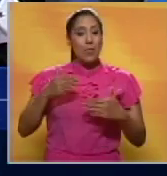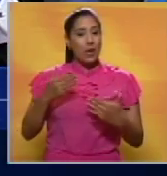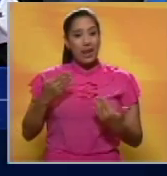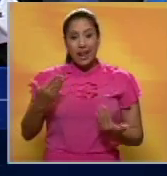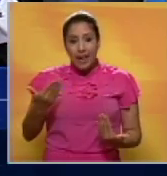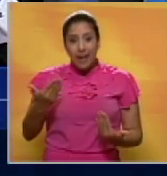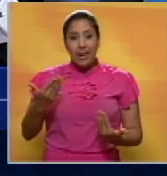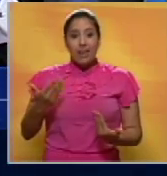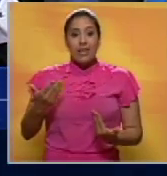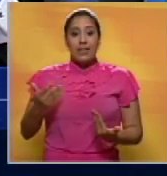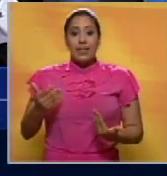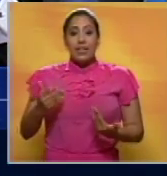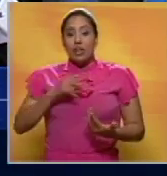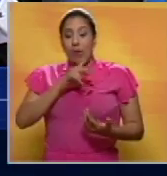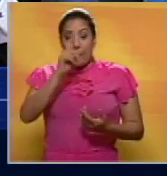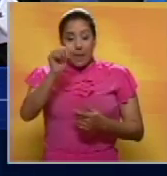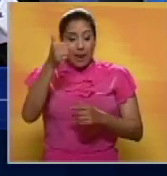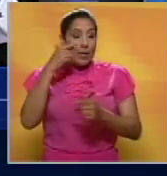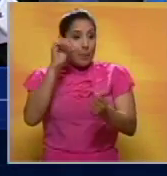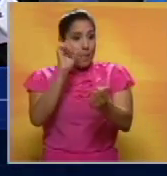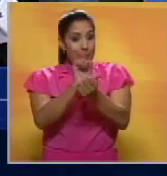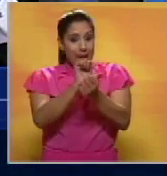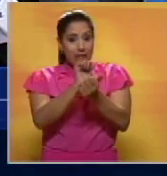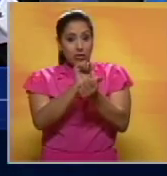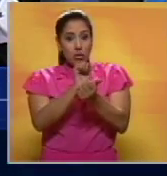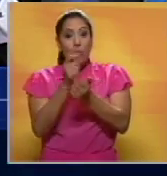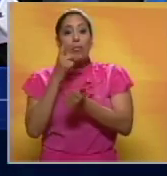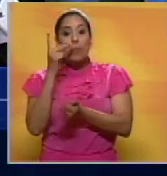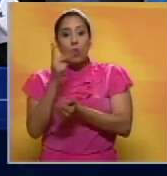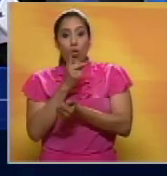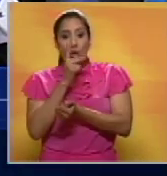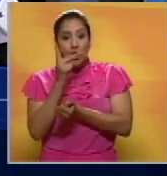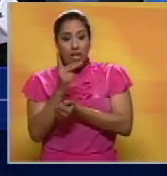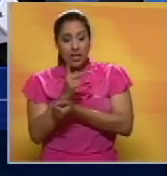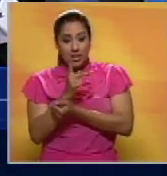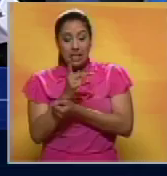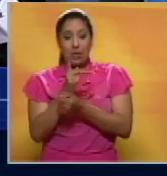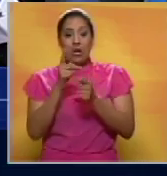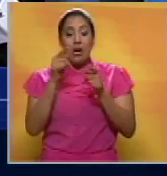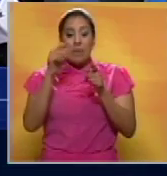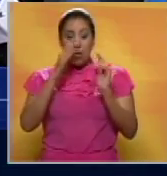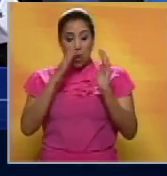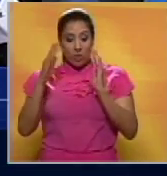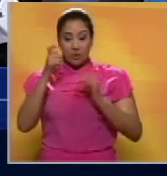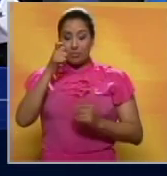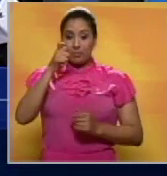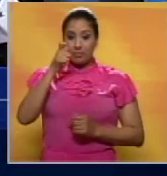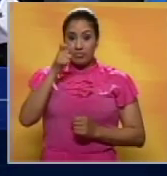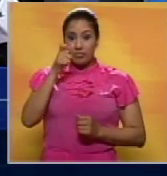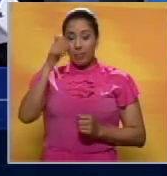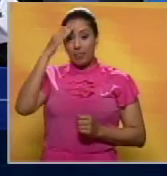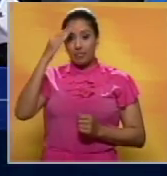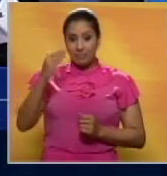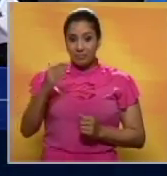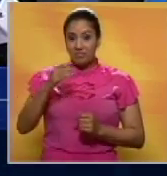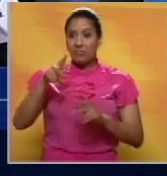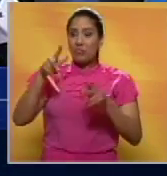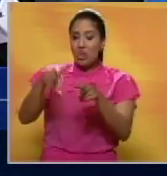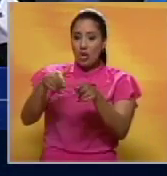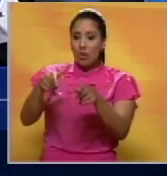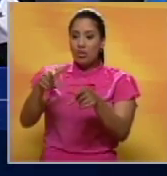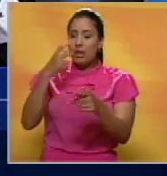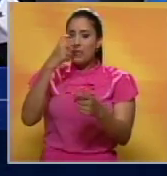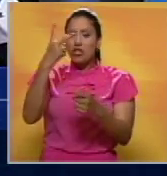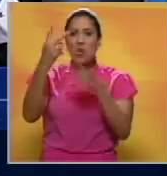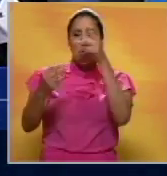que los privados de libertad a quienes los organismos de seguridad les restringen